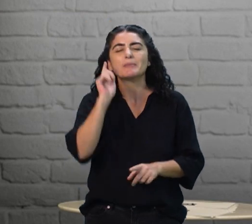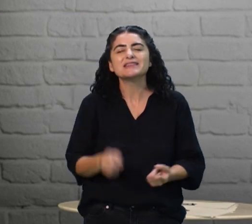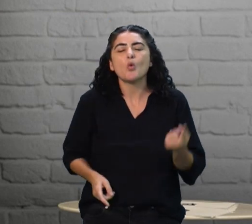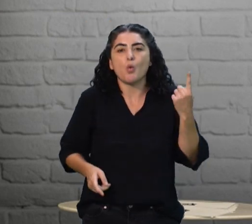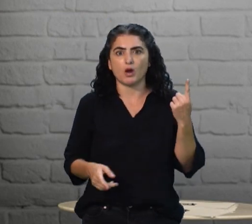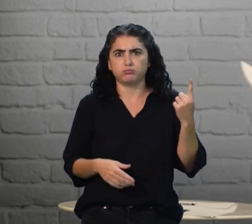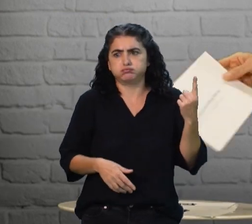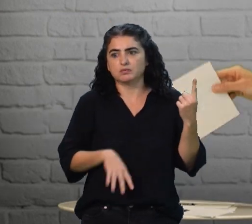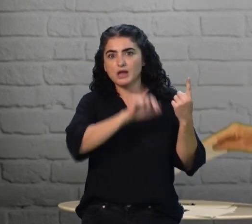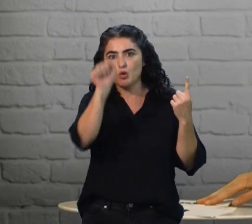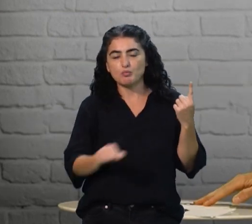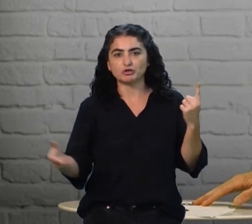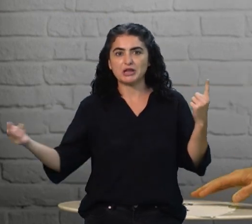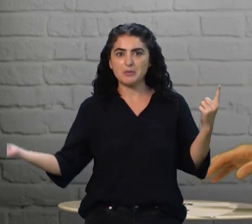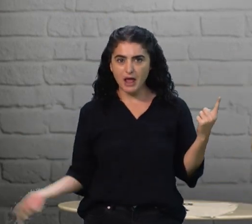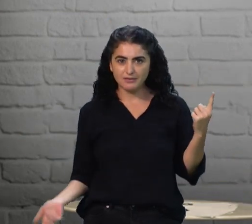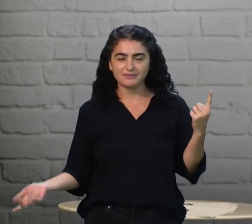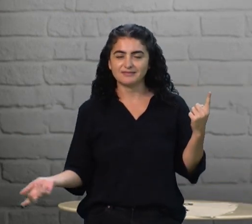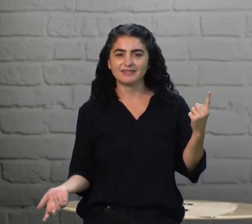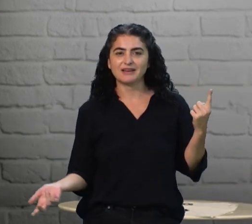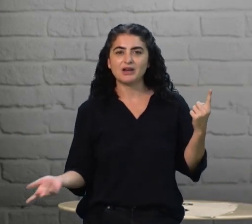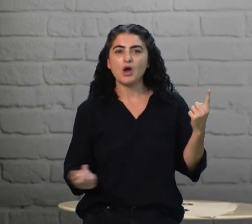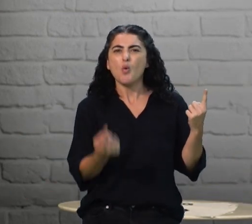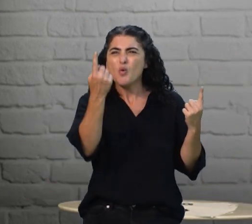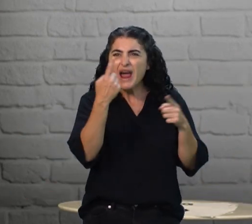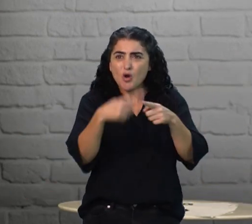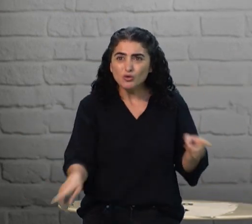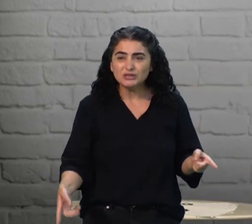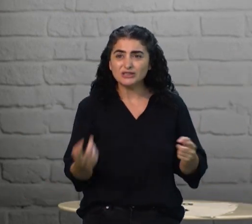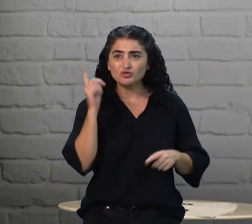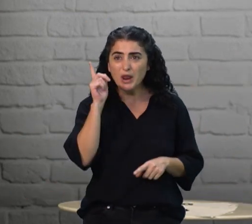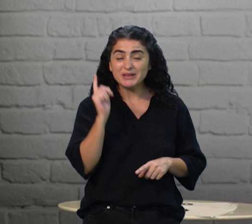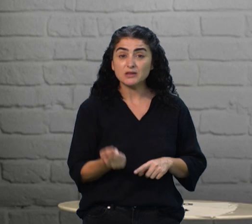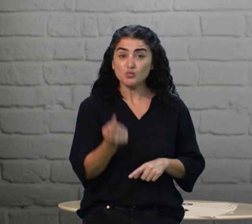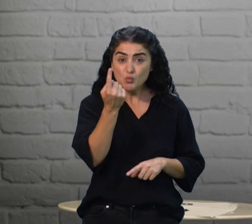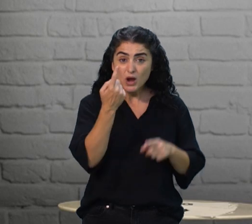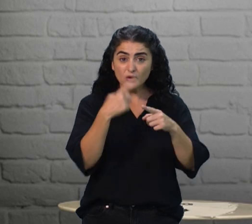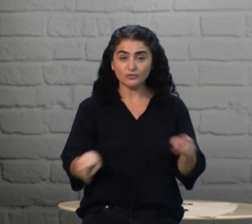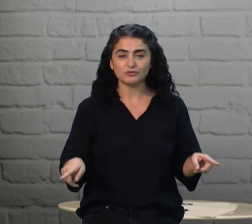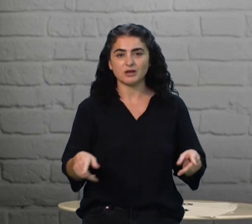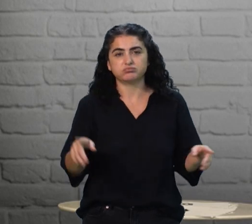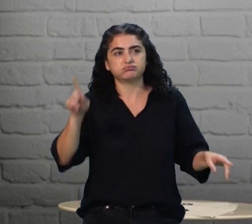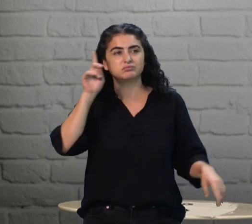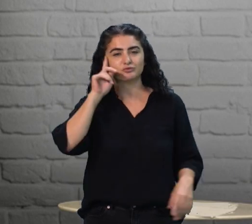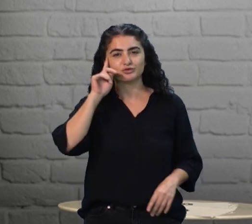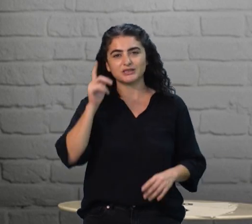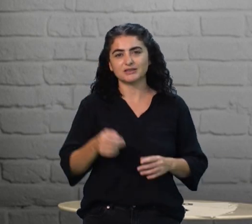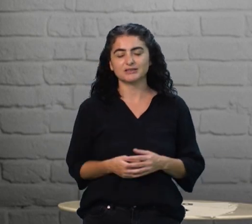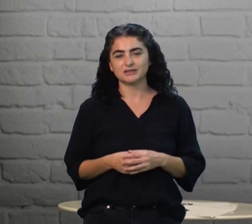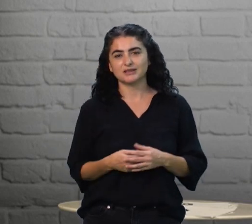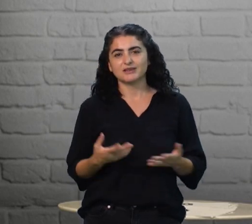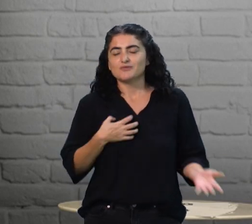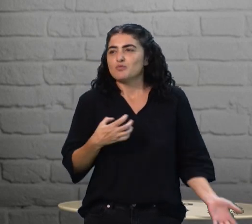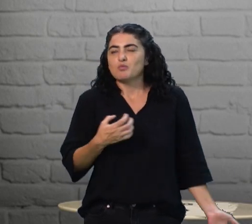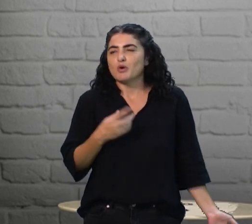imposible La Rioja una cosa eh No sé no puedo